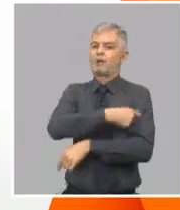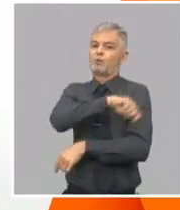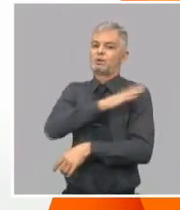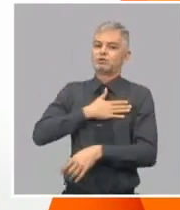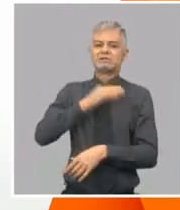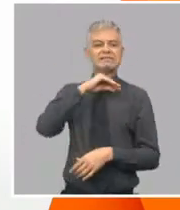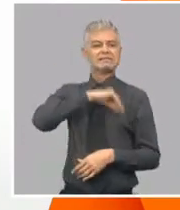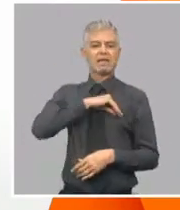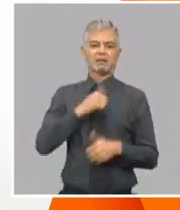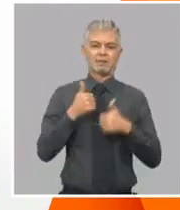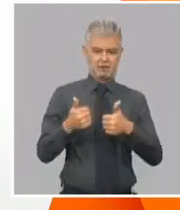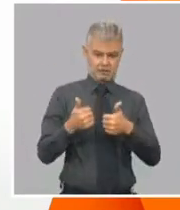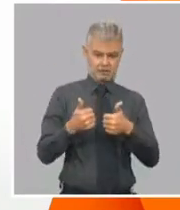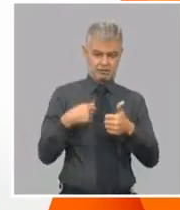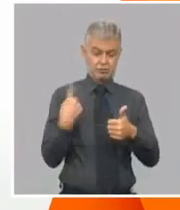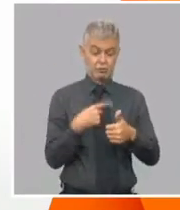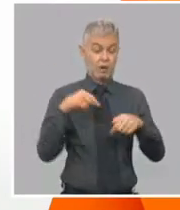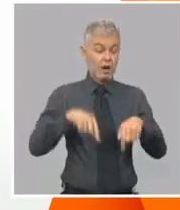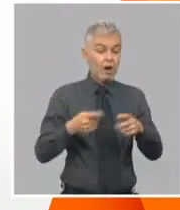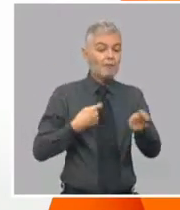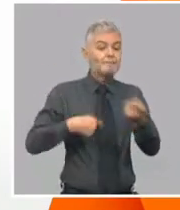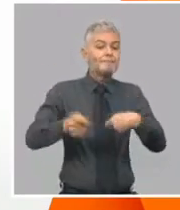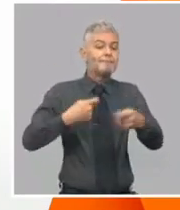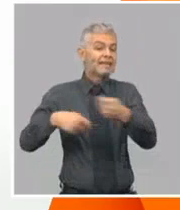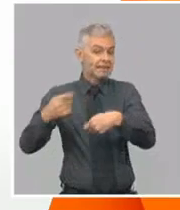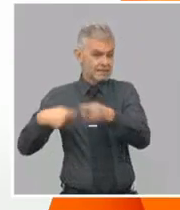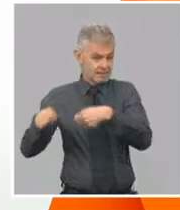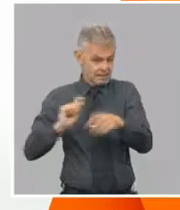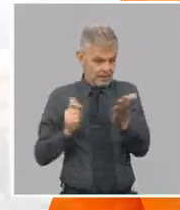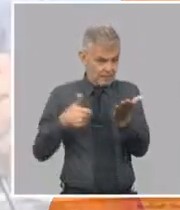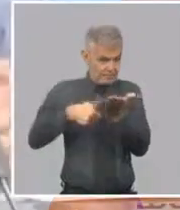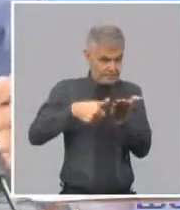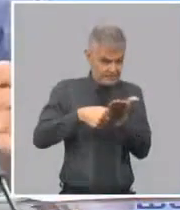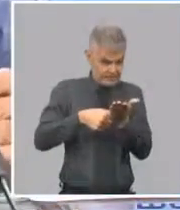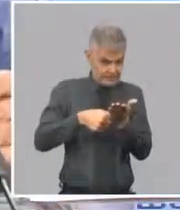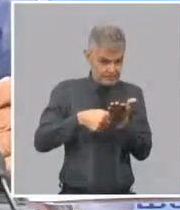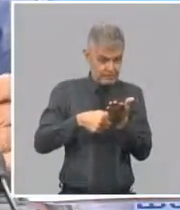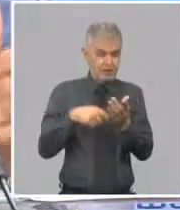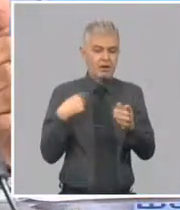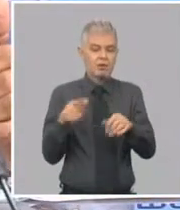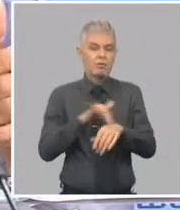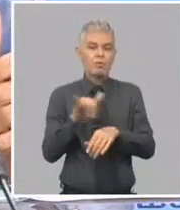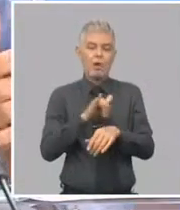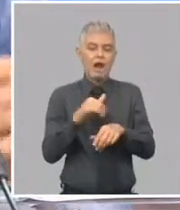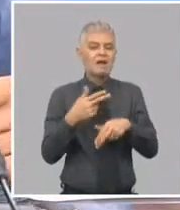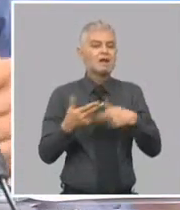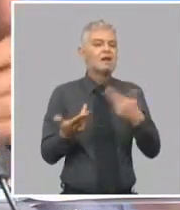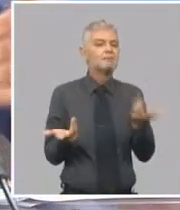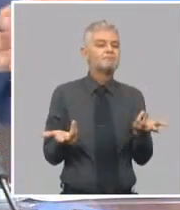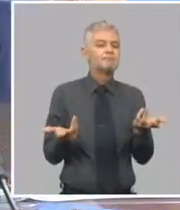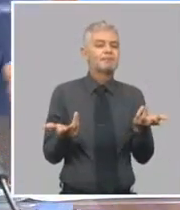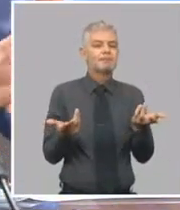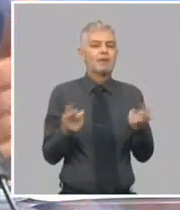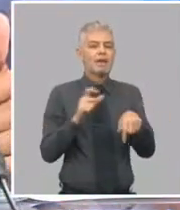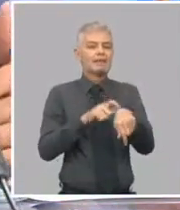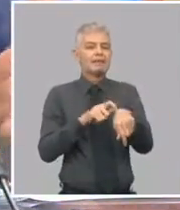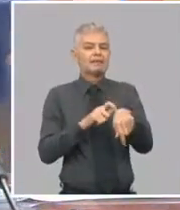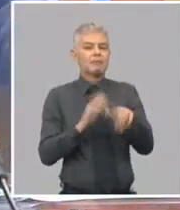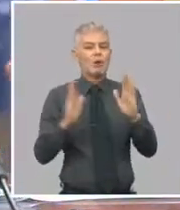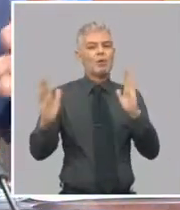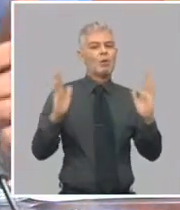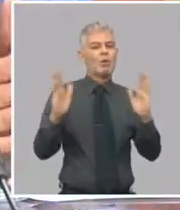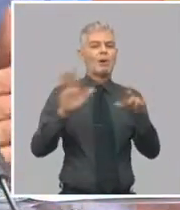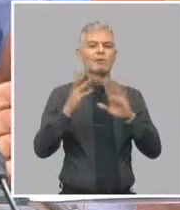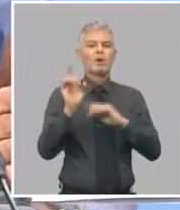población estamos hablando de comercialización es decir las reservaciones que además se están haciendo con un periodo de hasta